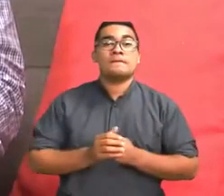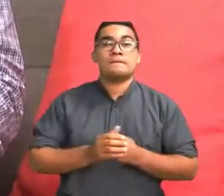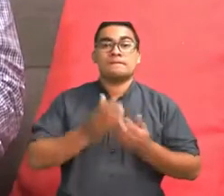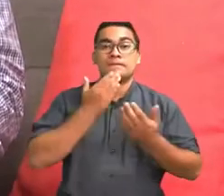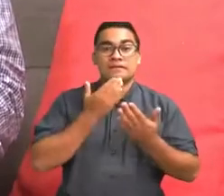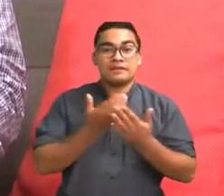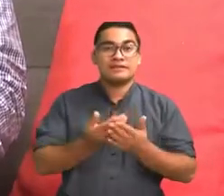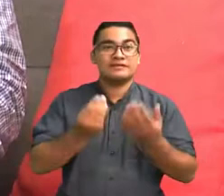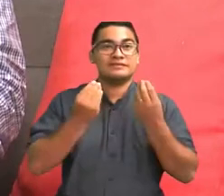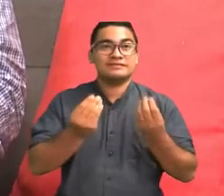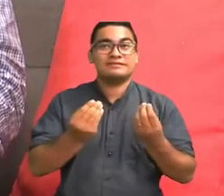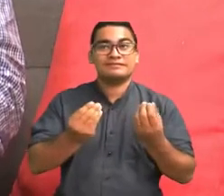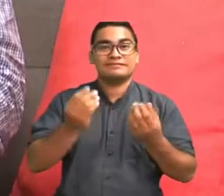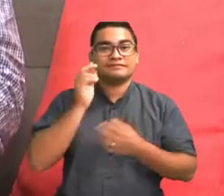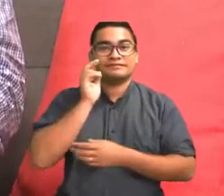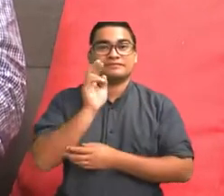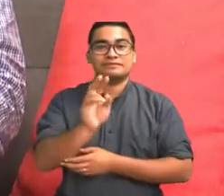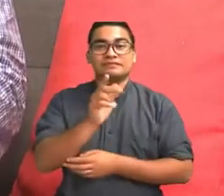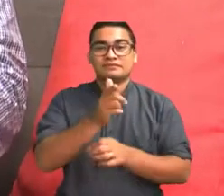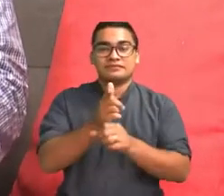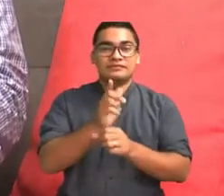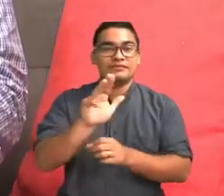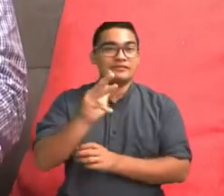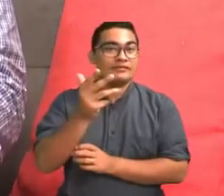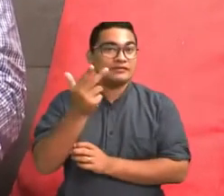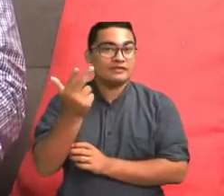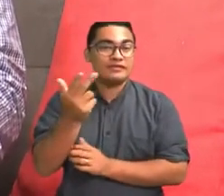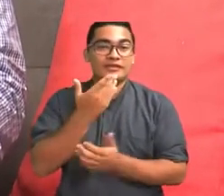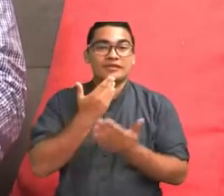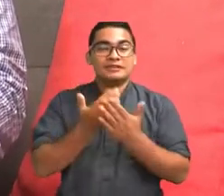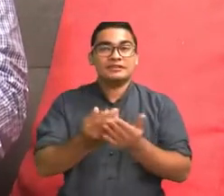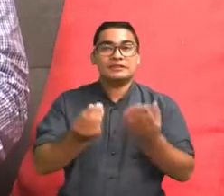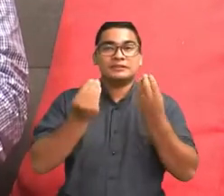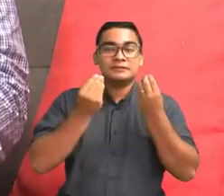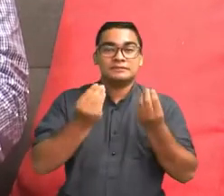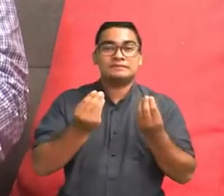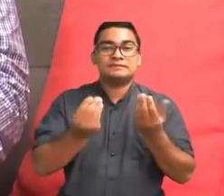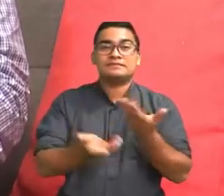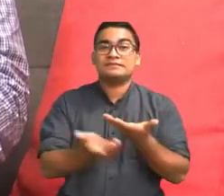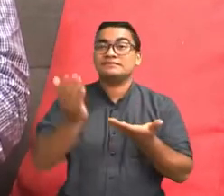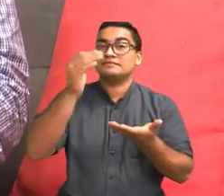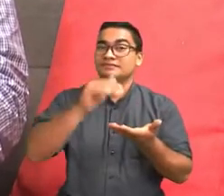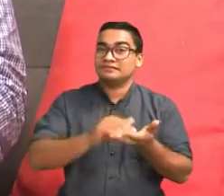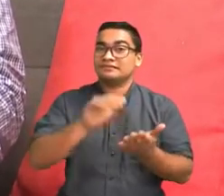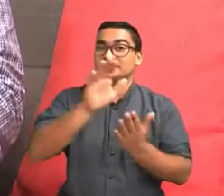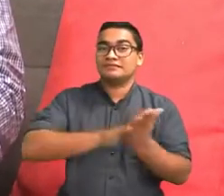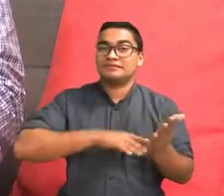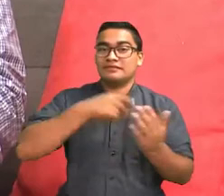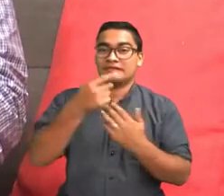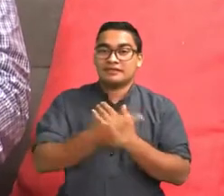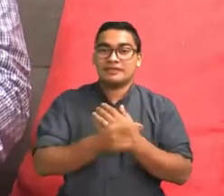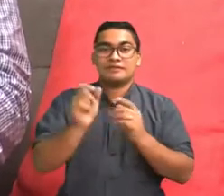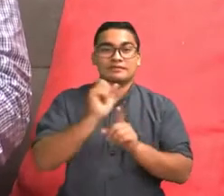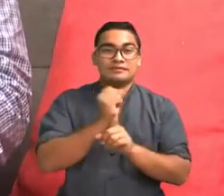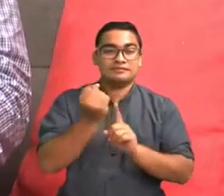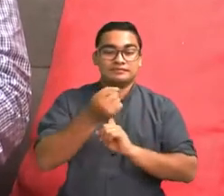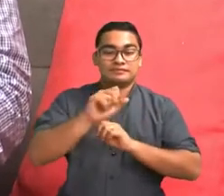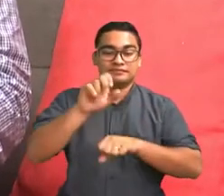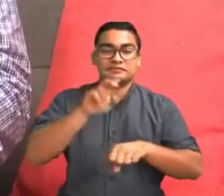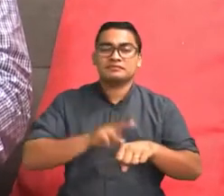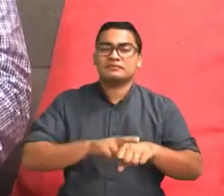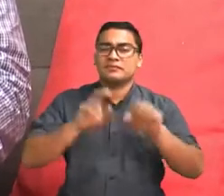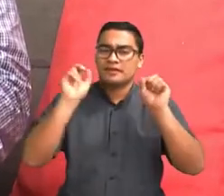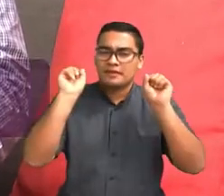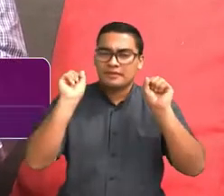Muchísimas gracias por estar en sintonía del canal parlamentario. Muchísimas gracias por acompañarnos en una nueva edición de su programa Desde el Parlamento. Una